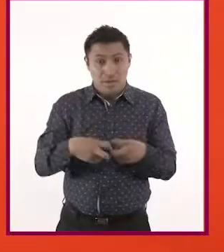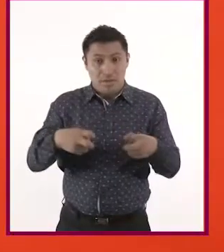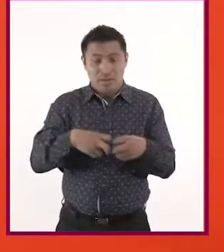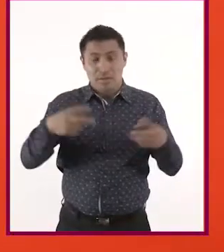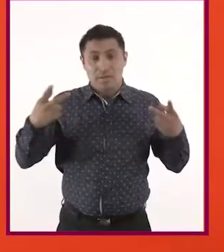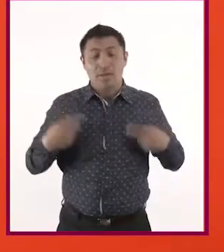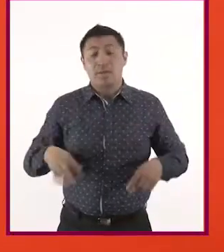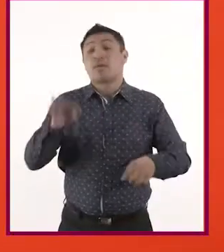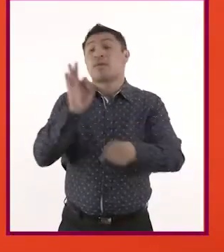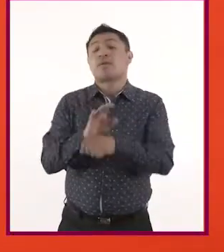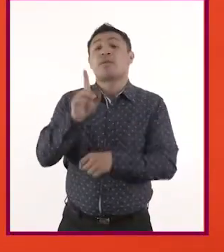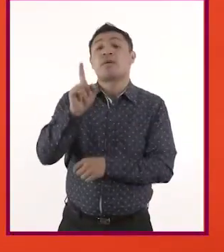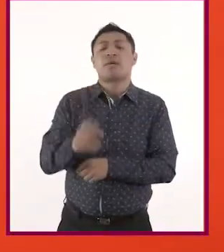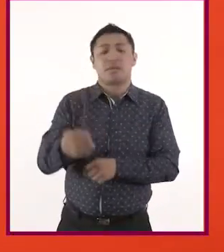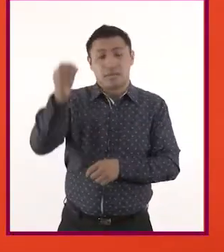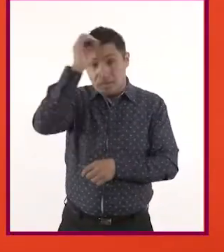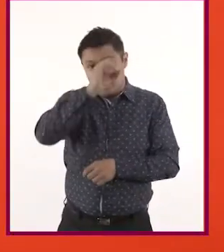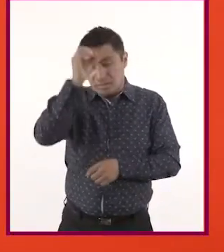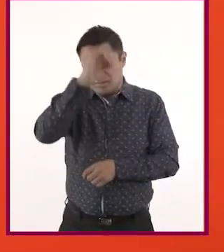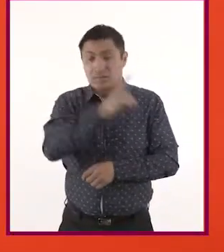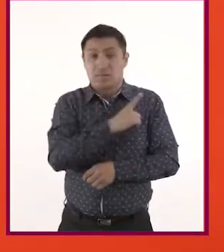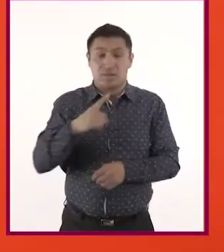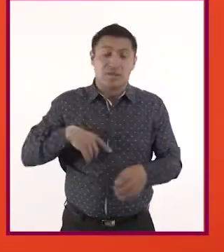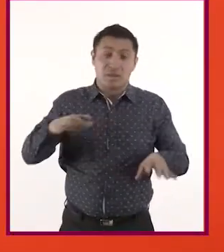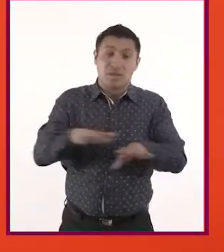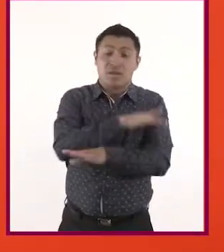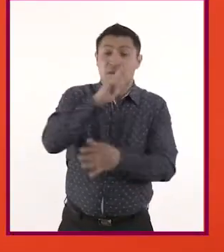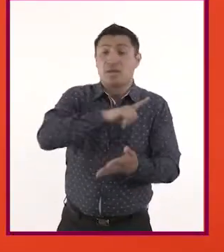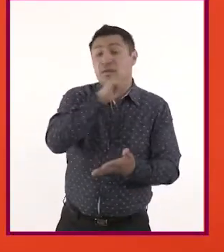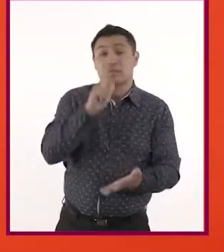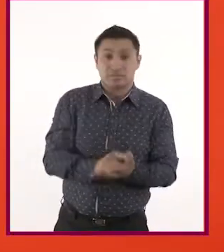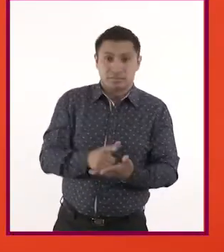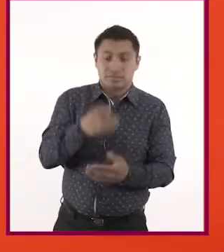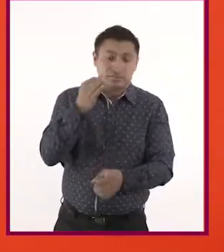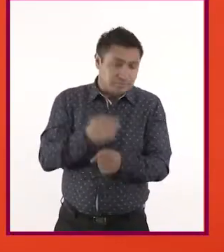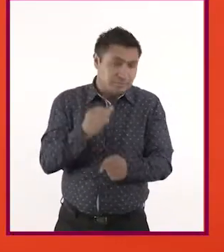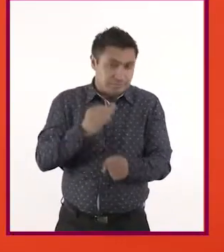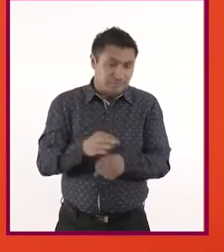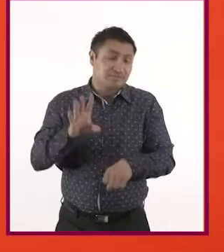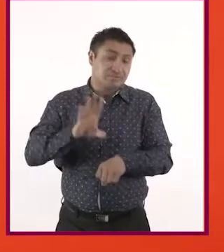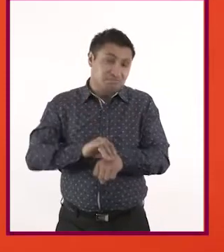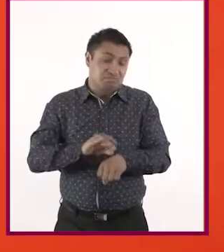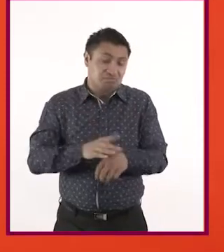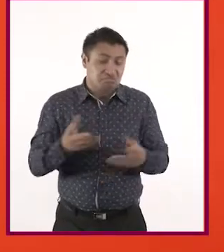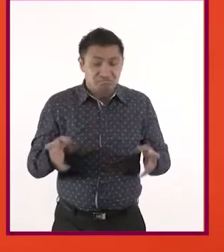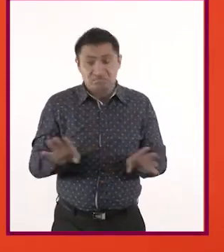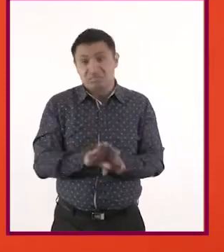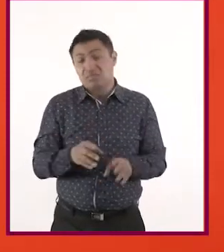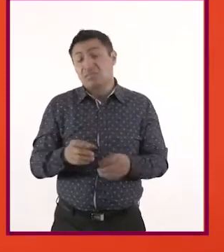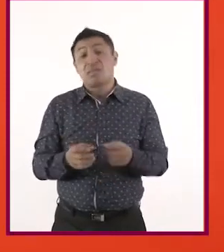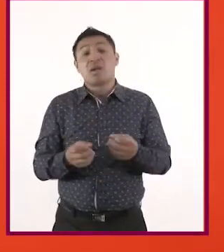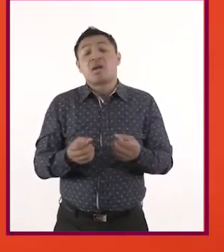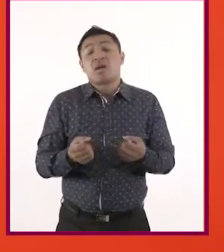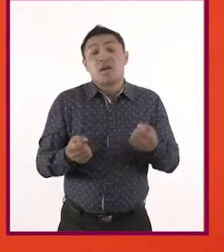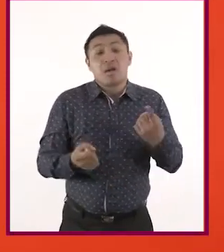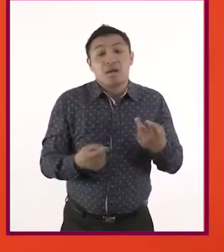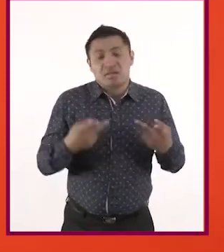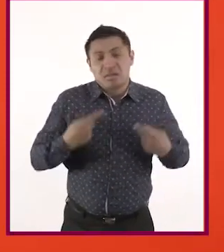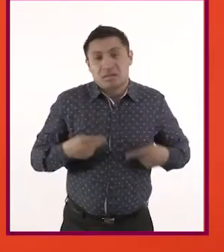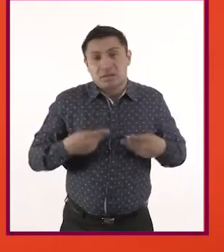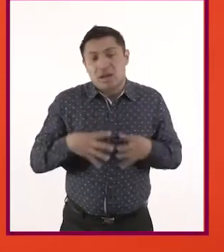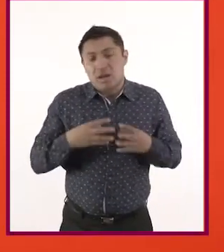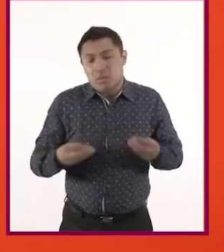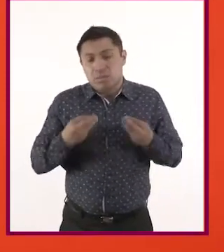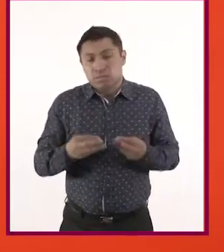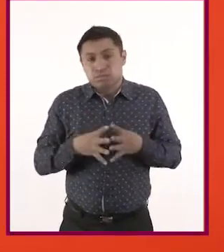Activistas en defensa del agua opinan que debe reformarse la ley, pues el actual régimen permite que en unas cuantas manos se concentren